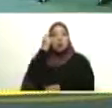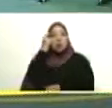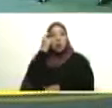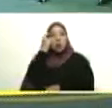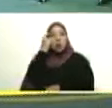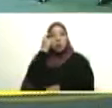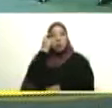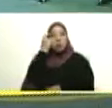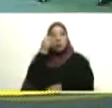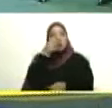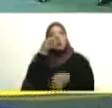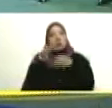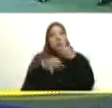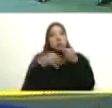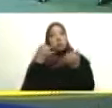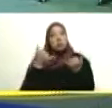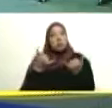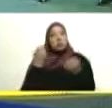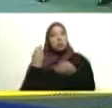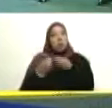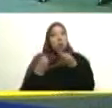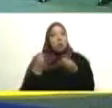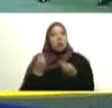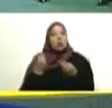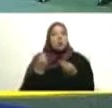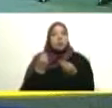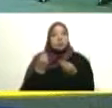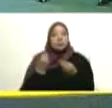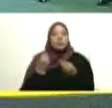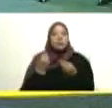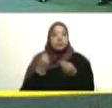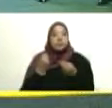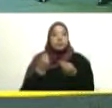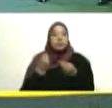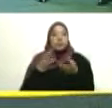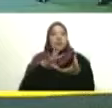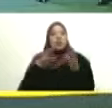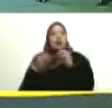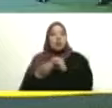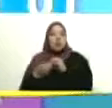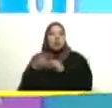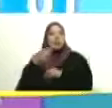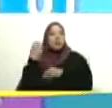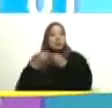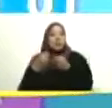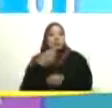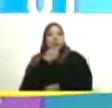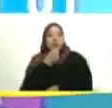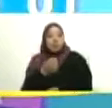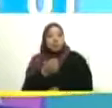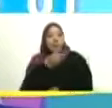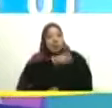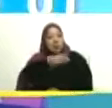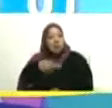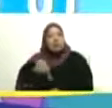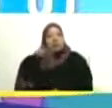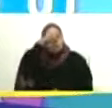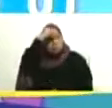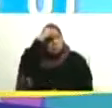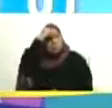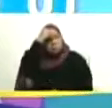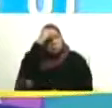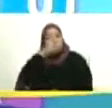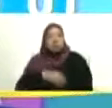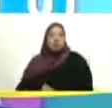estás explicando. Sí. Barajéala bien. Bueno, en cada urbanismo, tradúcela al castellano. En cada urbanismo se recauda mensualmente